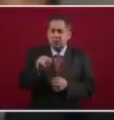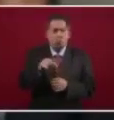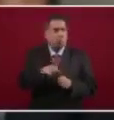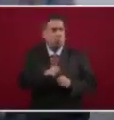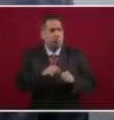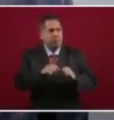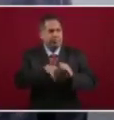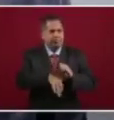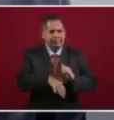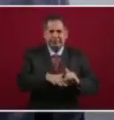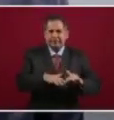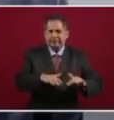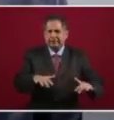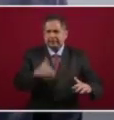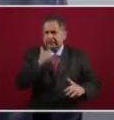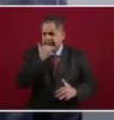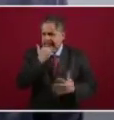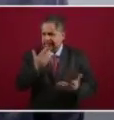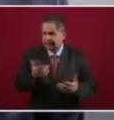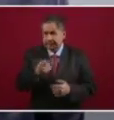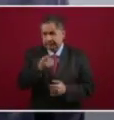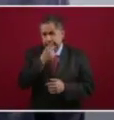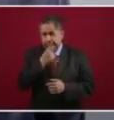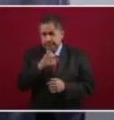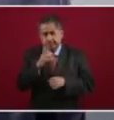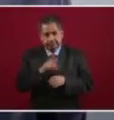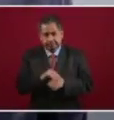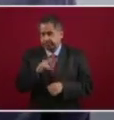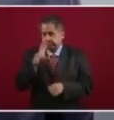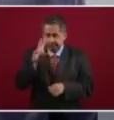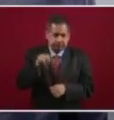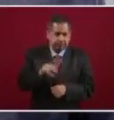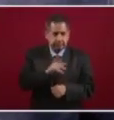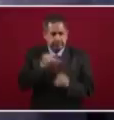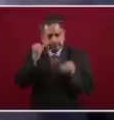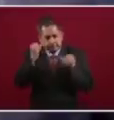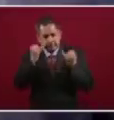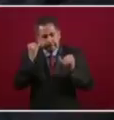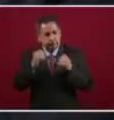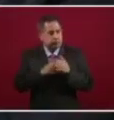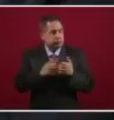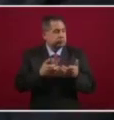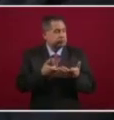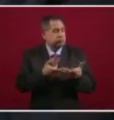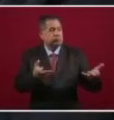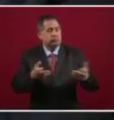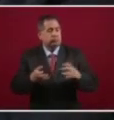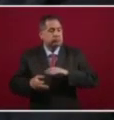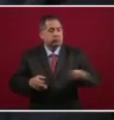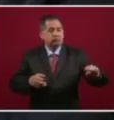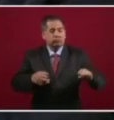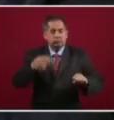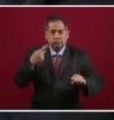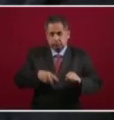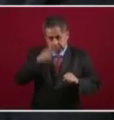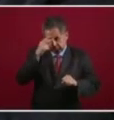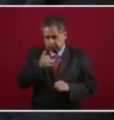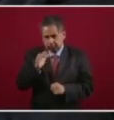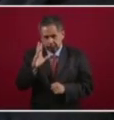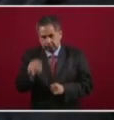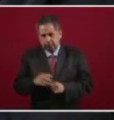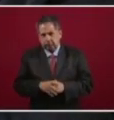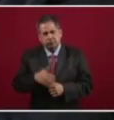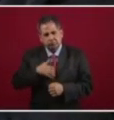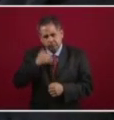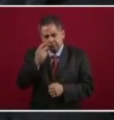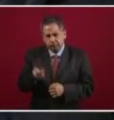eso, nos dijo que no se va a permitir que se siga especulando con el territorio nacional. Yo le